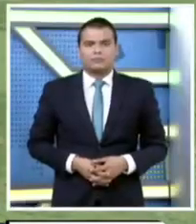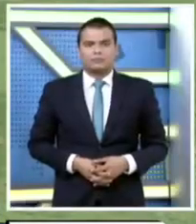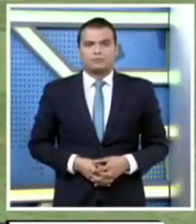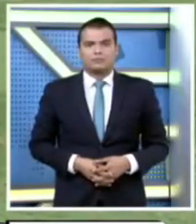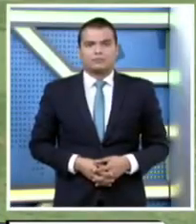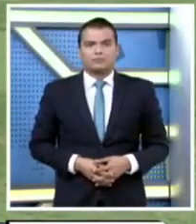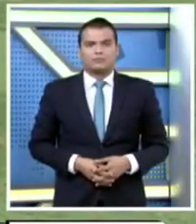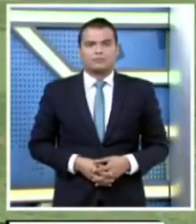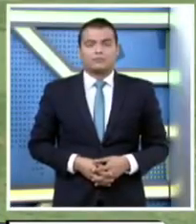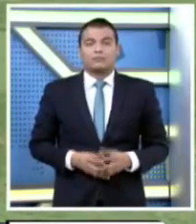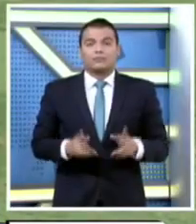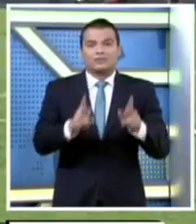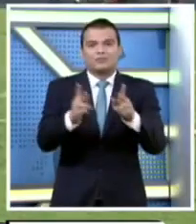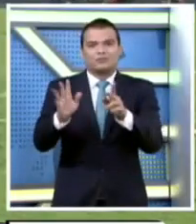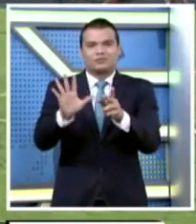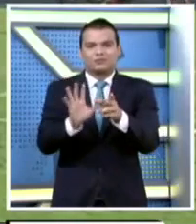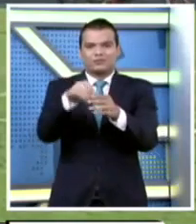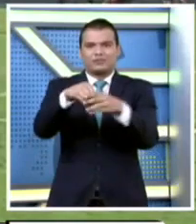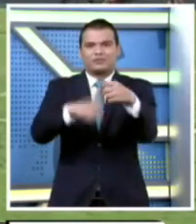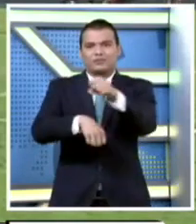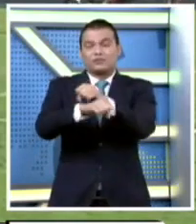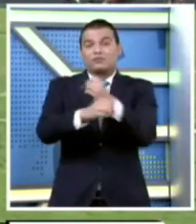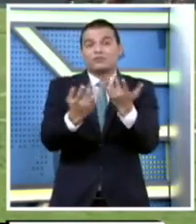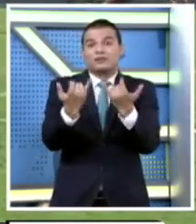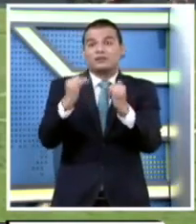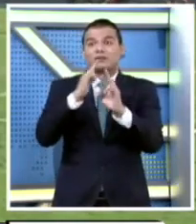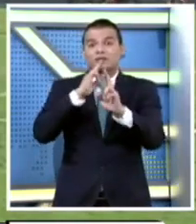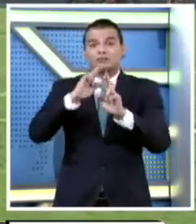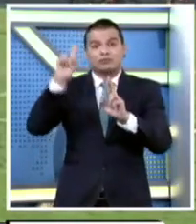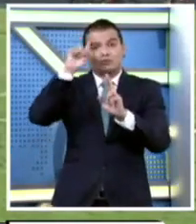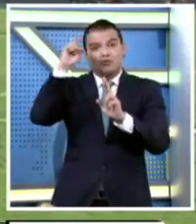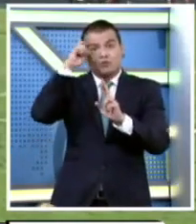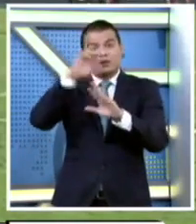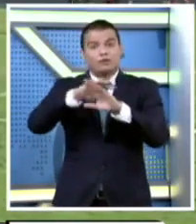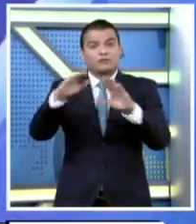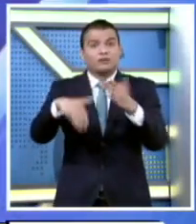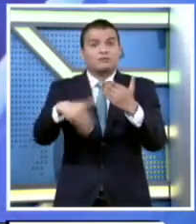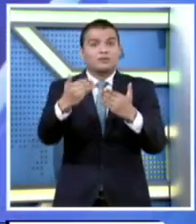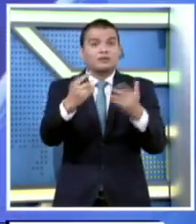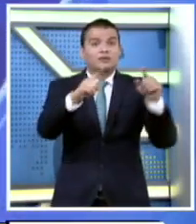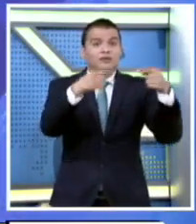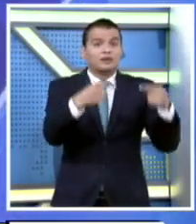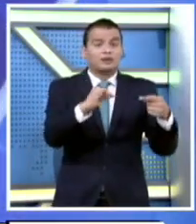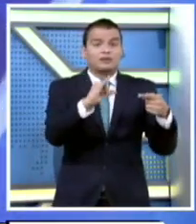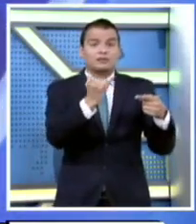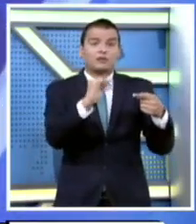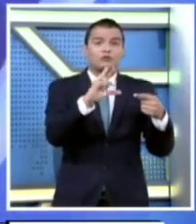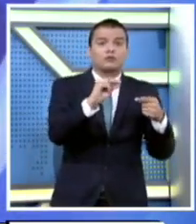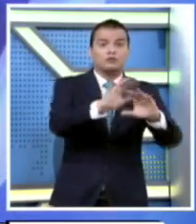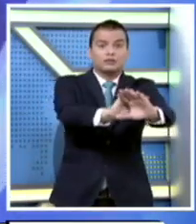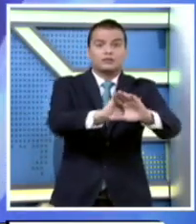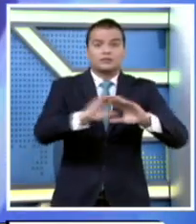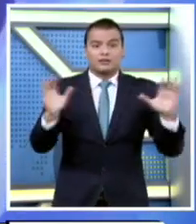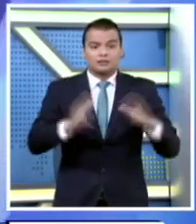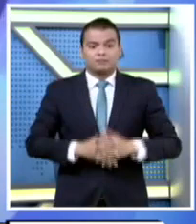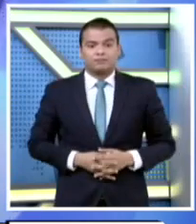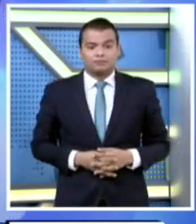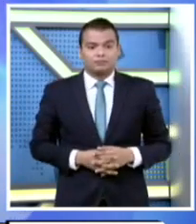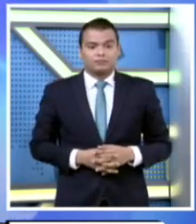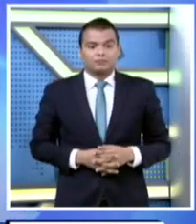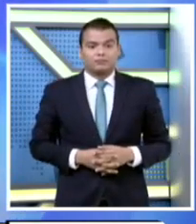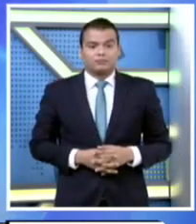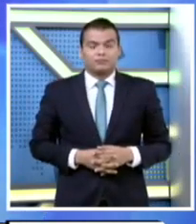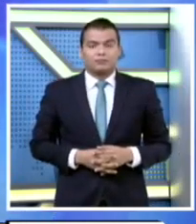protagonistas directos del fútbol esperan que el gobierno dé vía libre al protocolo para retornar la liga. Lo que está pasando en este momento en Europa,